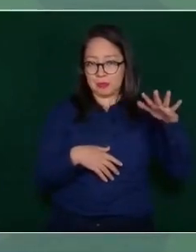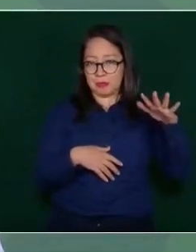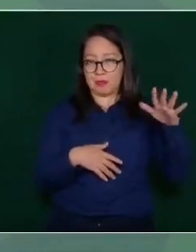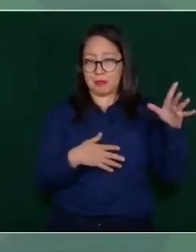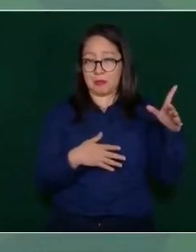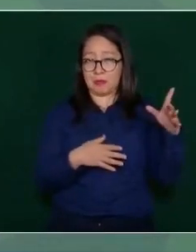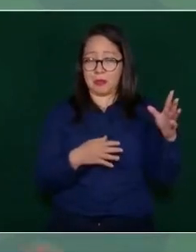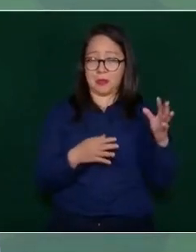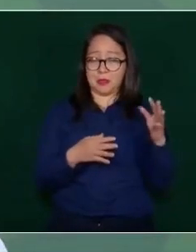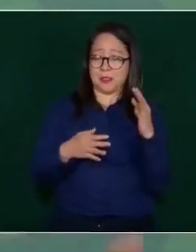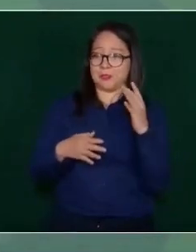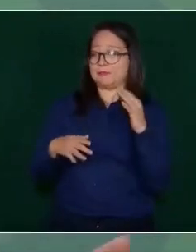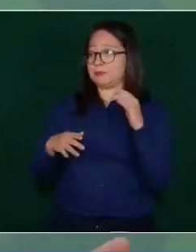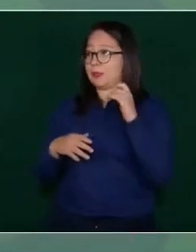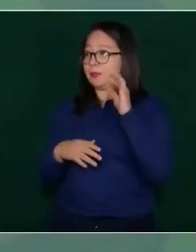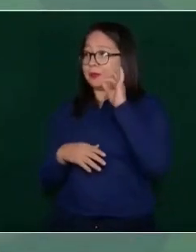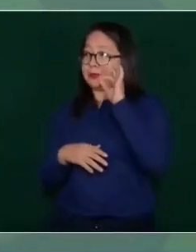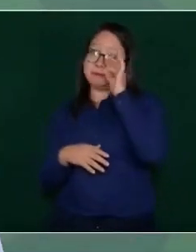De verdad, es